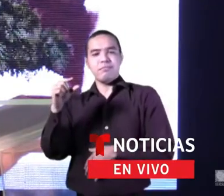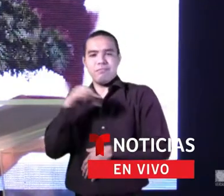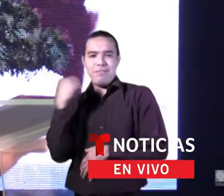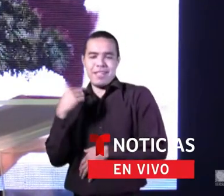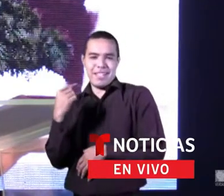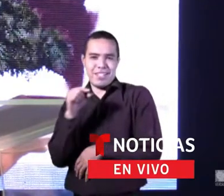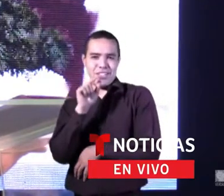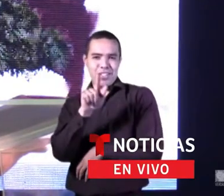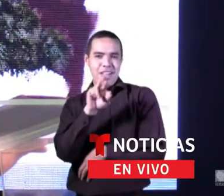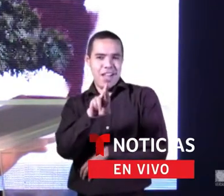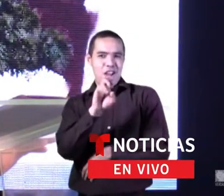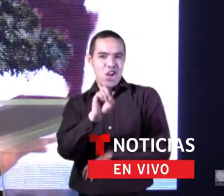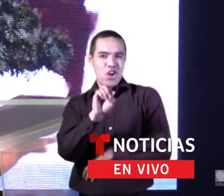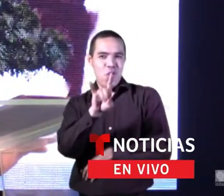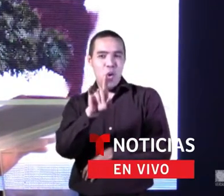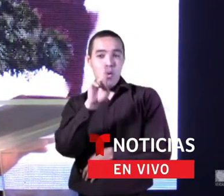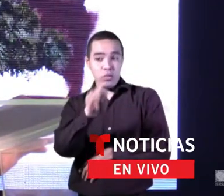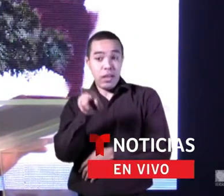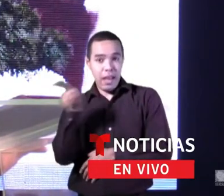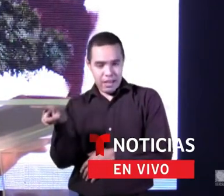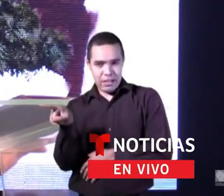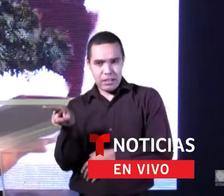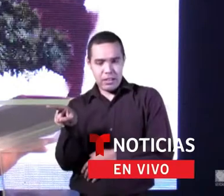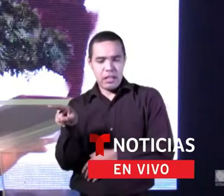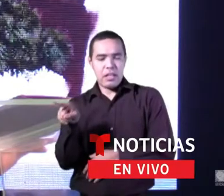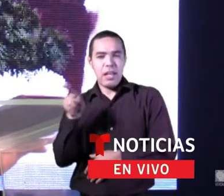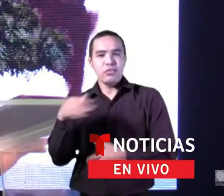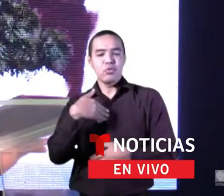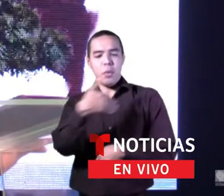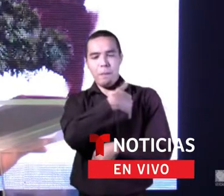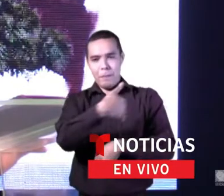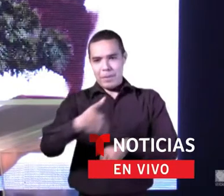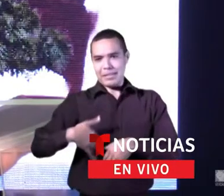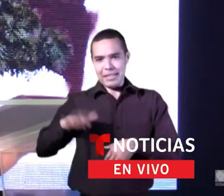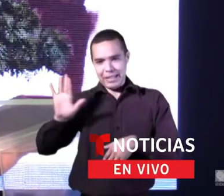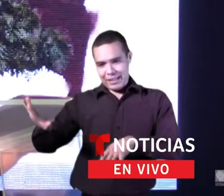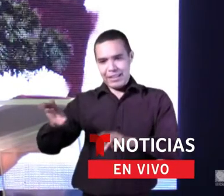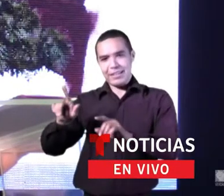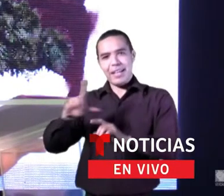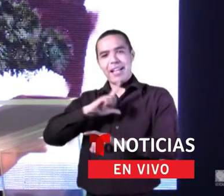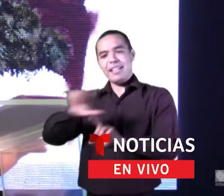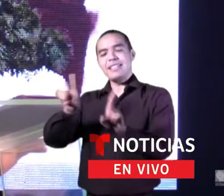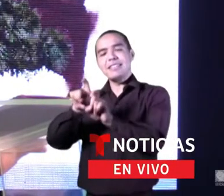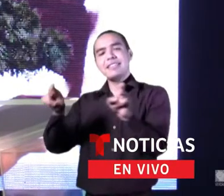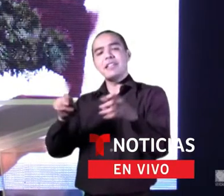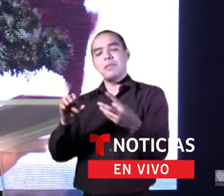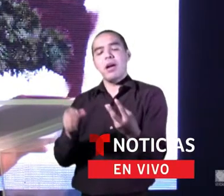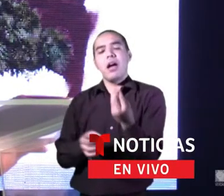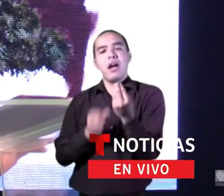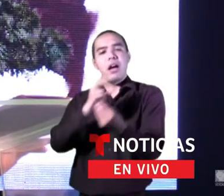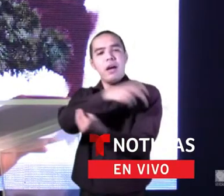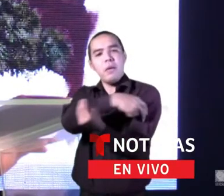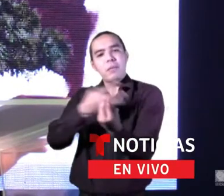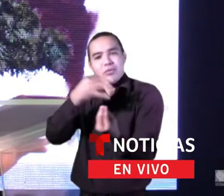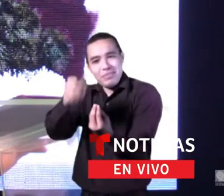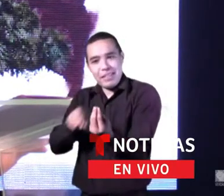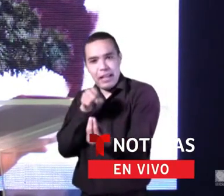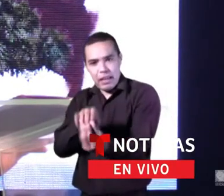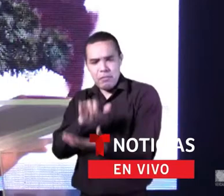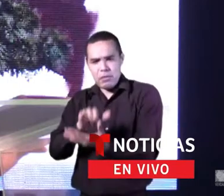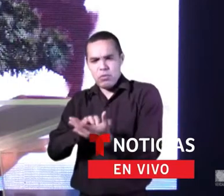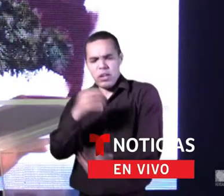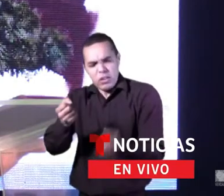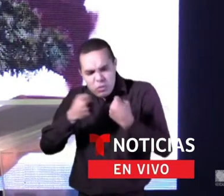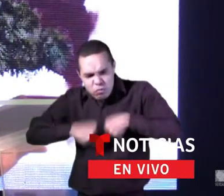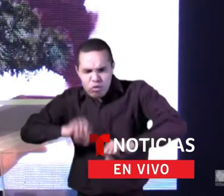eeuu presidente de la comisión de la verdad quien sin descanso intentado reparar la trama rota de nuestro